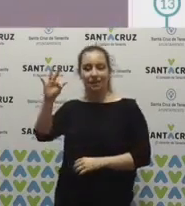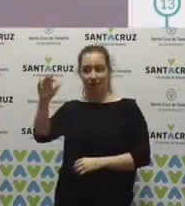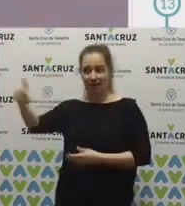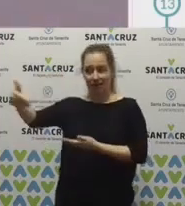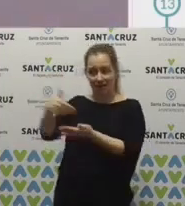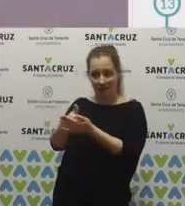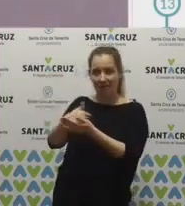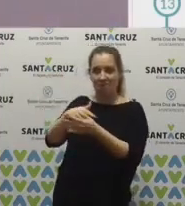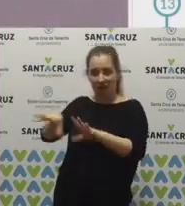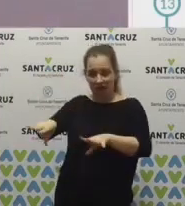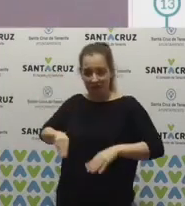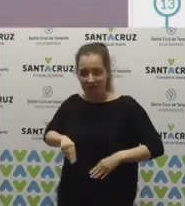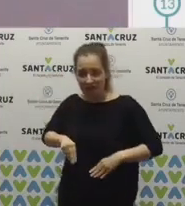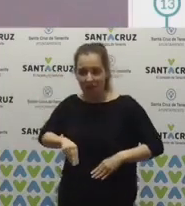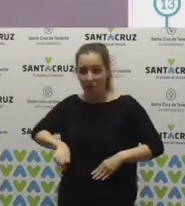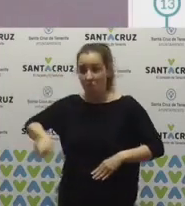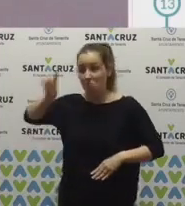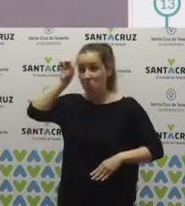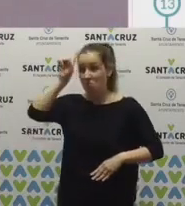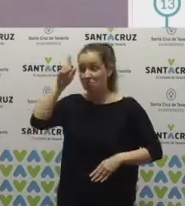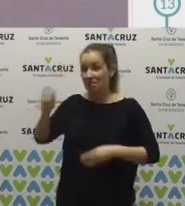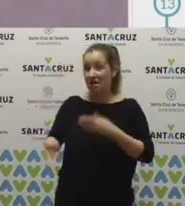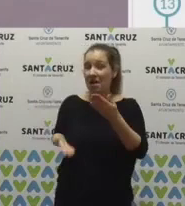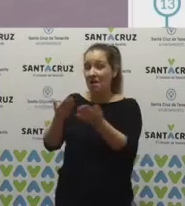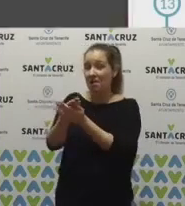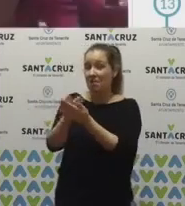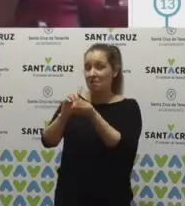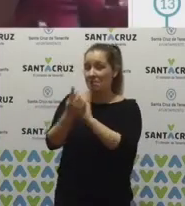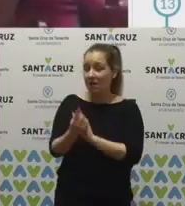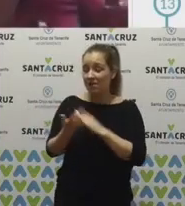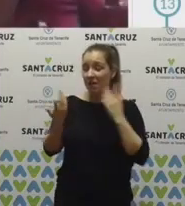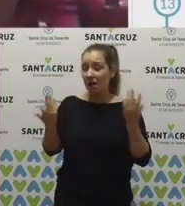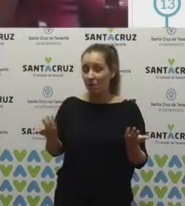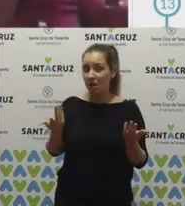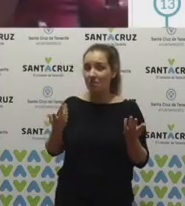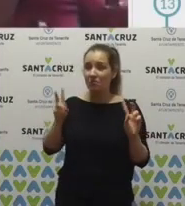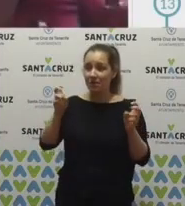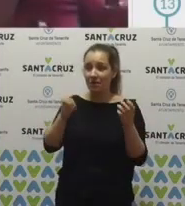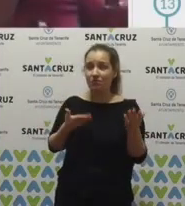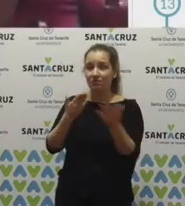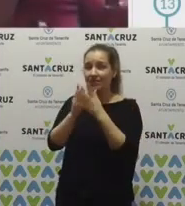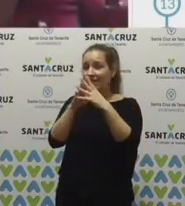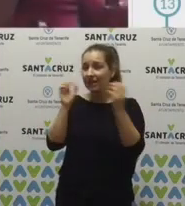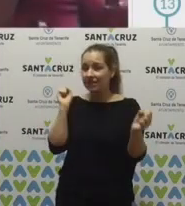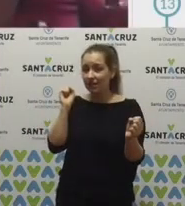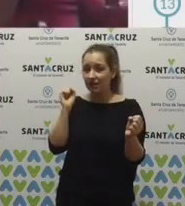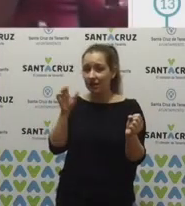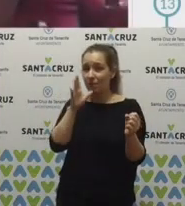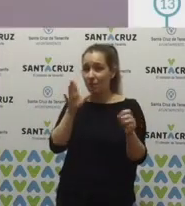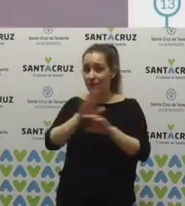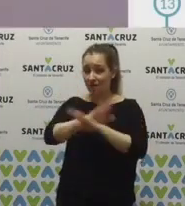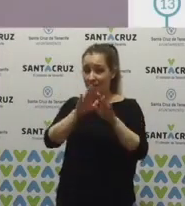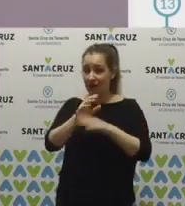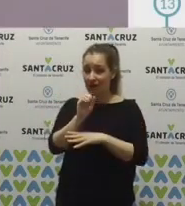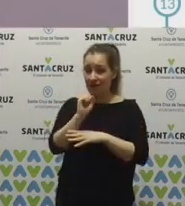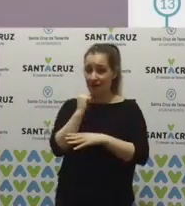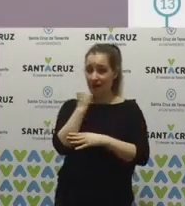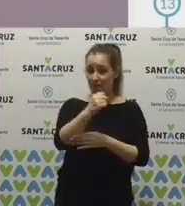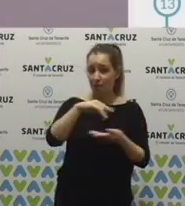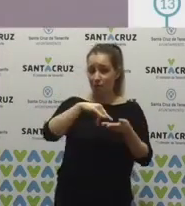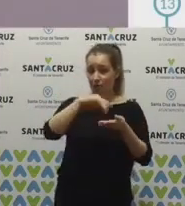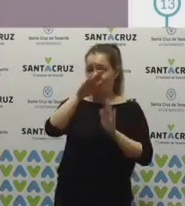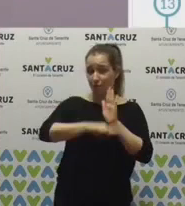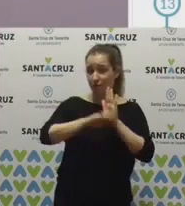comienza realmente una transacción al tener que pone fluir y éste apoya el programa encina que ha mostrado apoyo a nuestros mayores